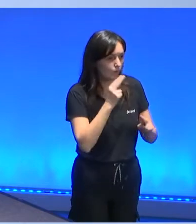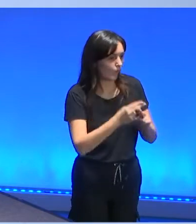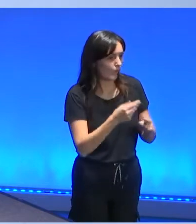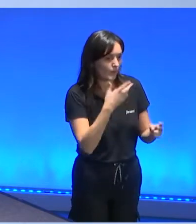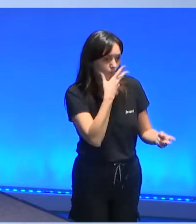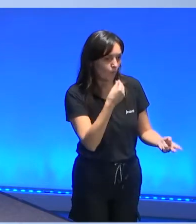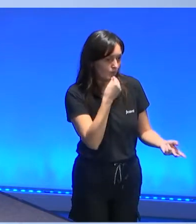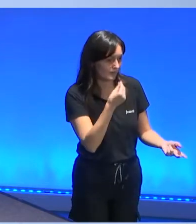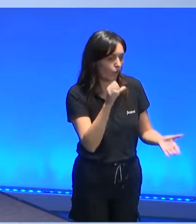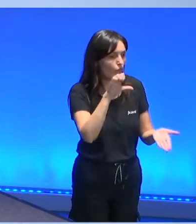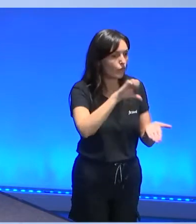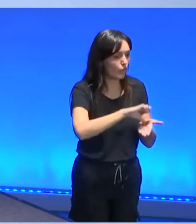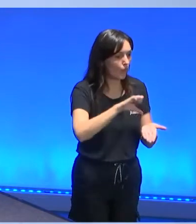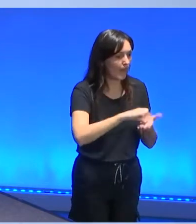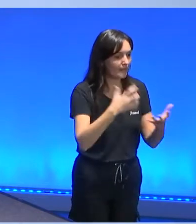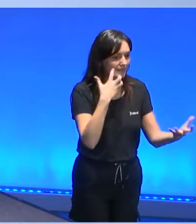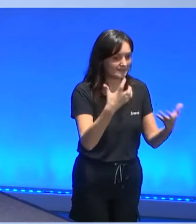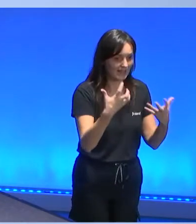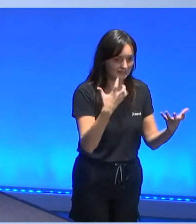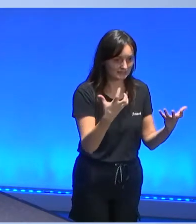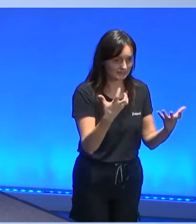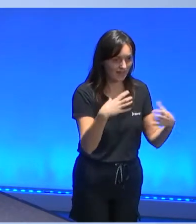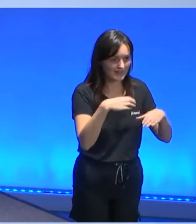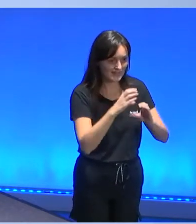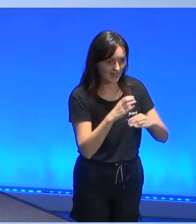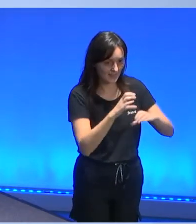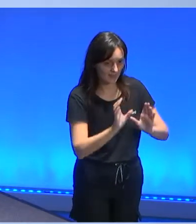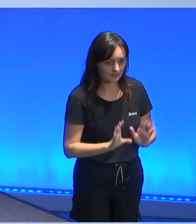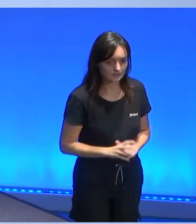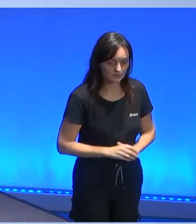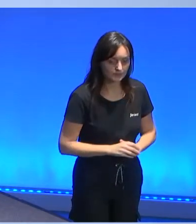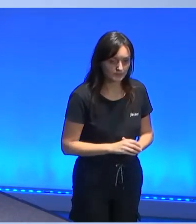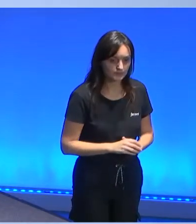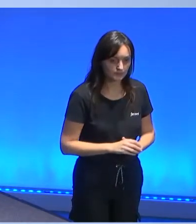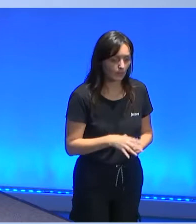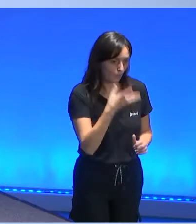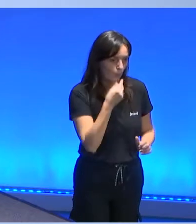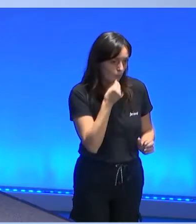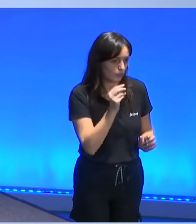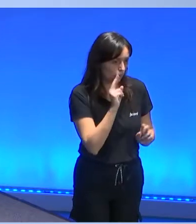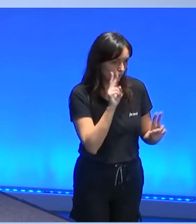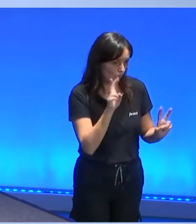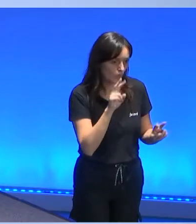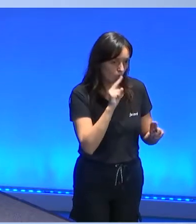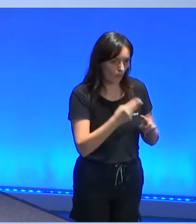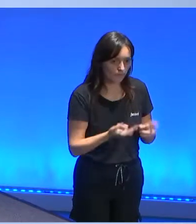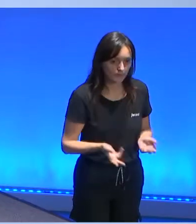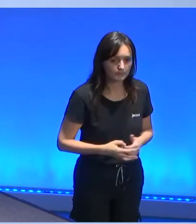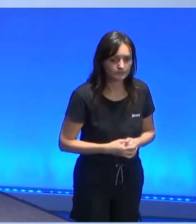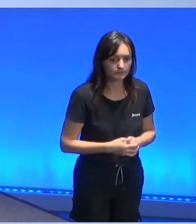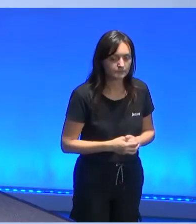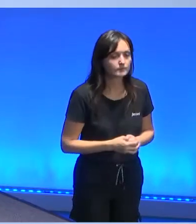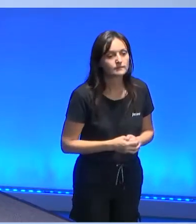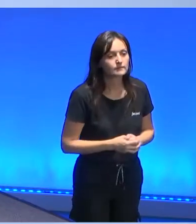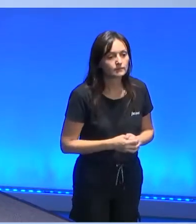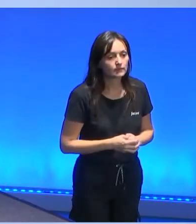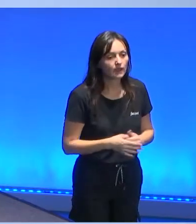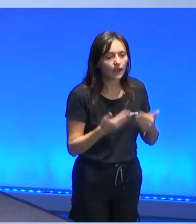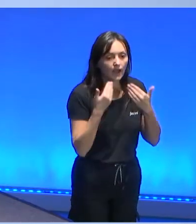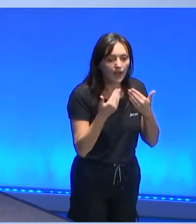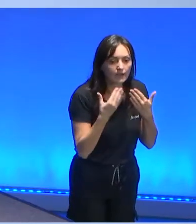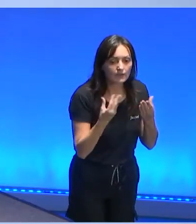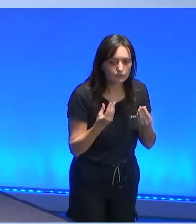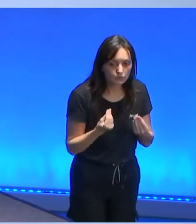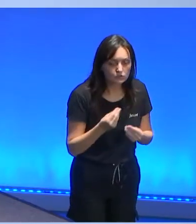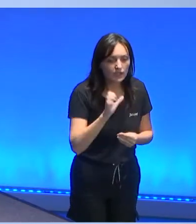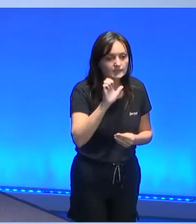¿no? Ciudad de les Arts y de les Ciencias. Es que encima es bonito, además de todo lo que hacéis. Muchas gracias